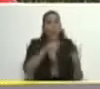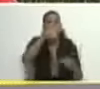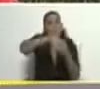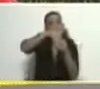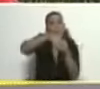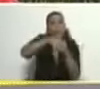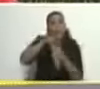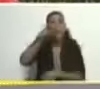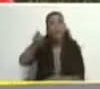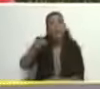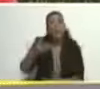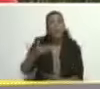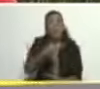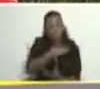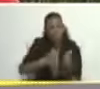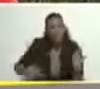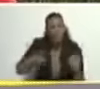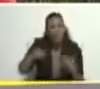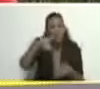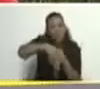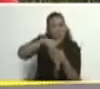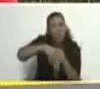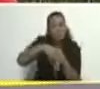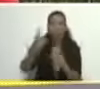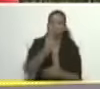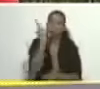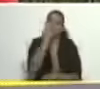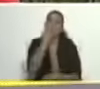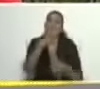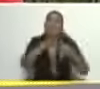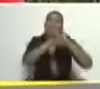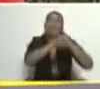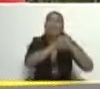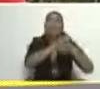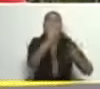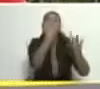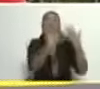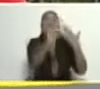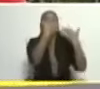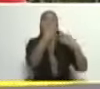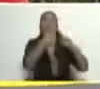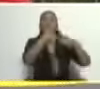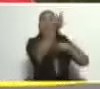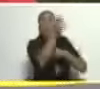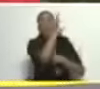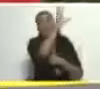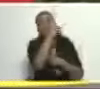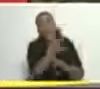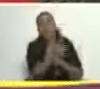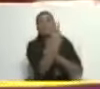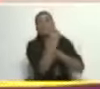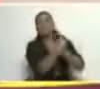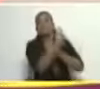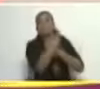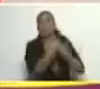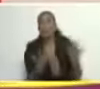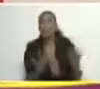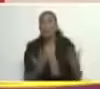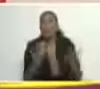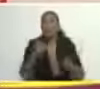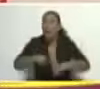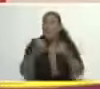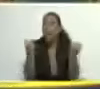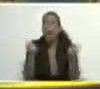de su país, pero solamente están dependiendo de la influencia externa para influenciar las elecciones de